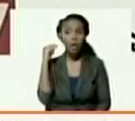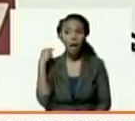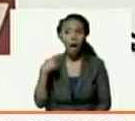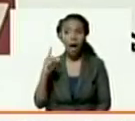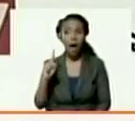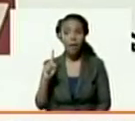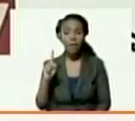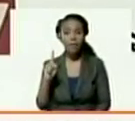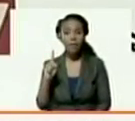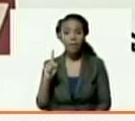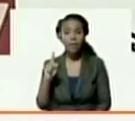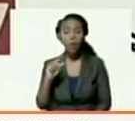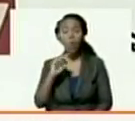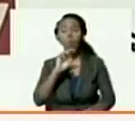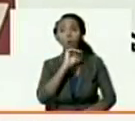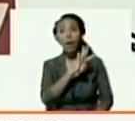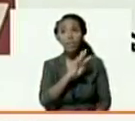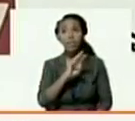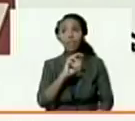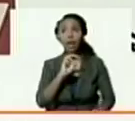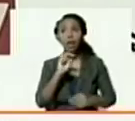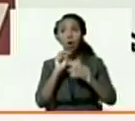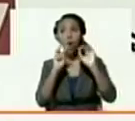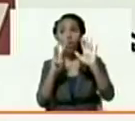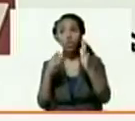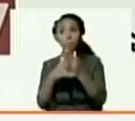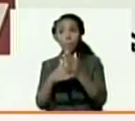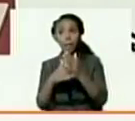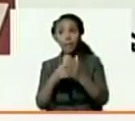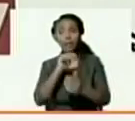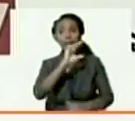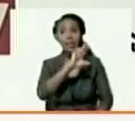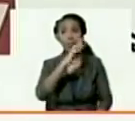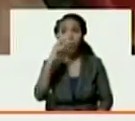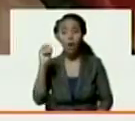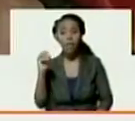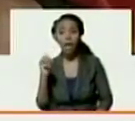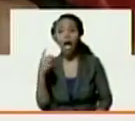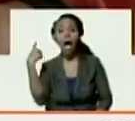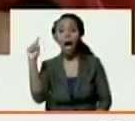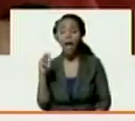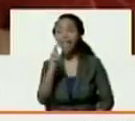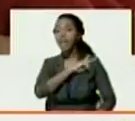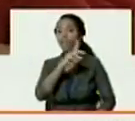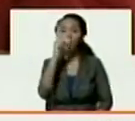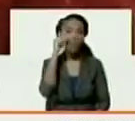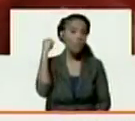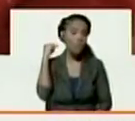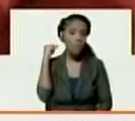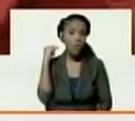Estas 48.340 comunidades tienen un jefe o jefa. Estas